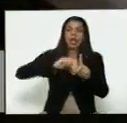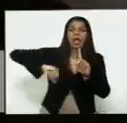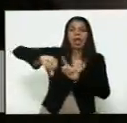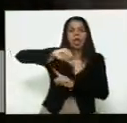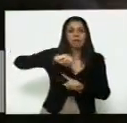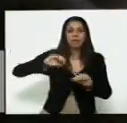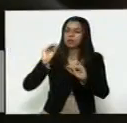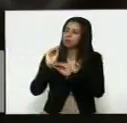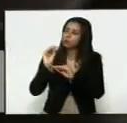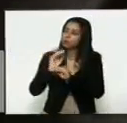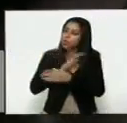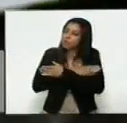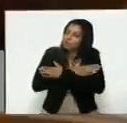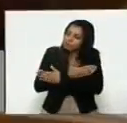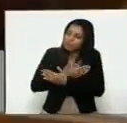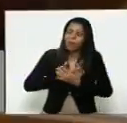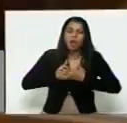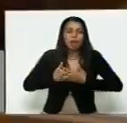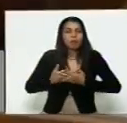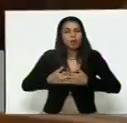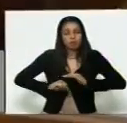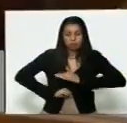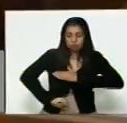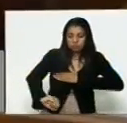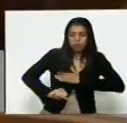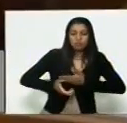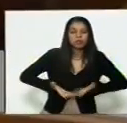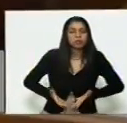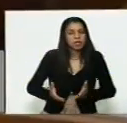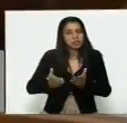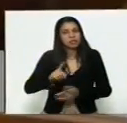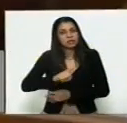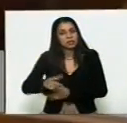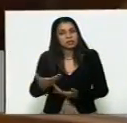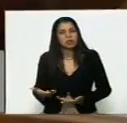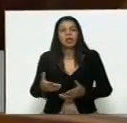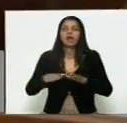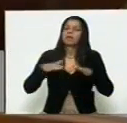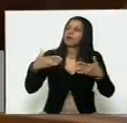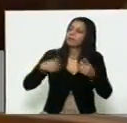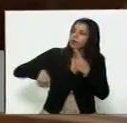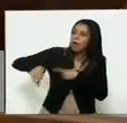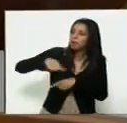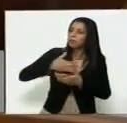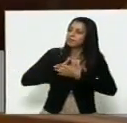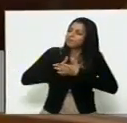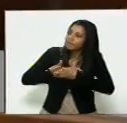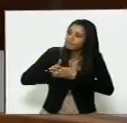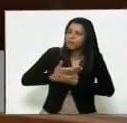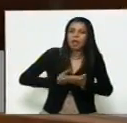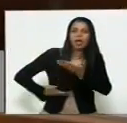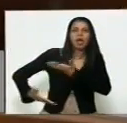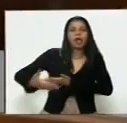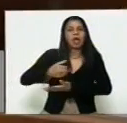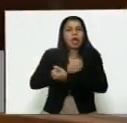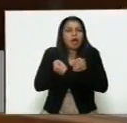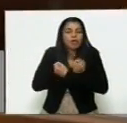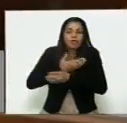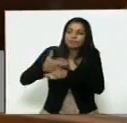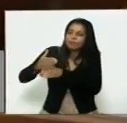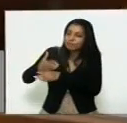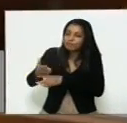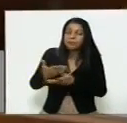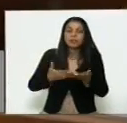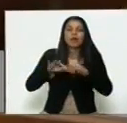seguro y afectivo. En el parto y el nacimiento humanizado debe prevalecer un ambiente sano de amor, afecto y calidez, en un